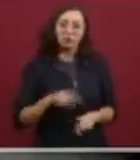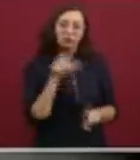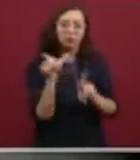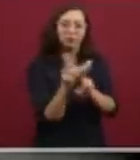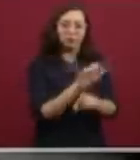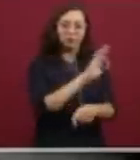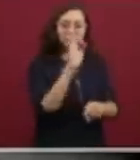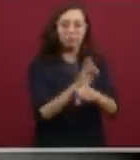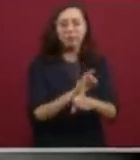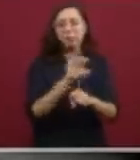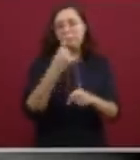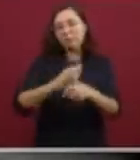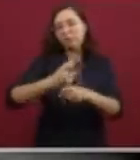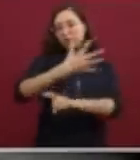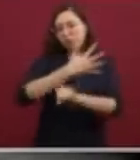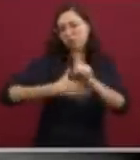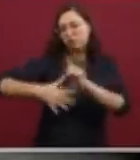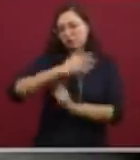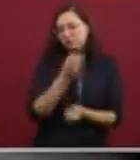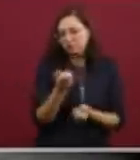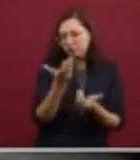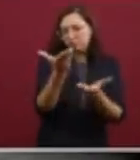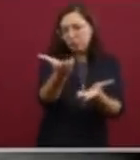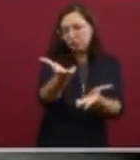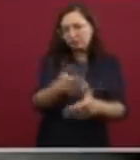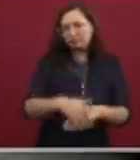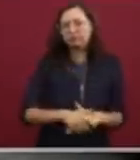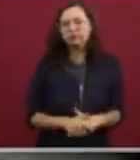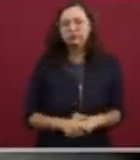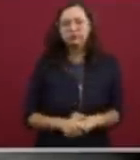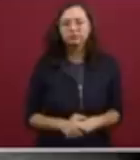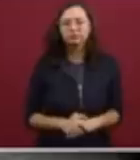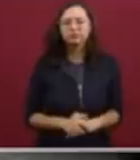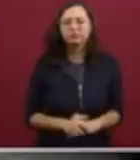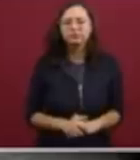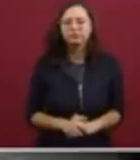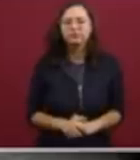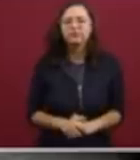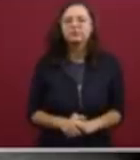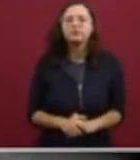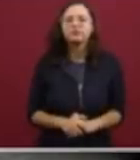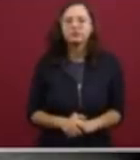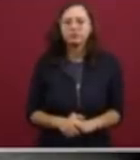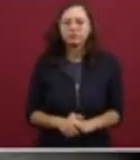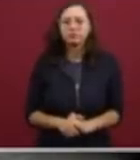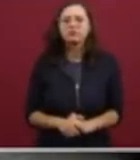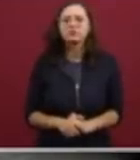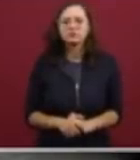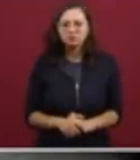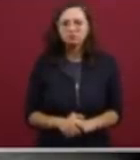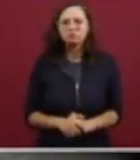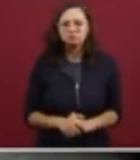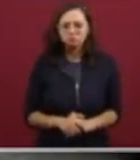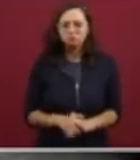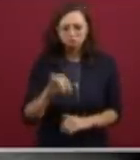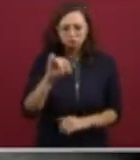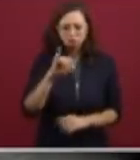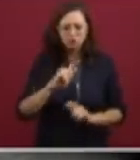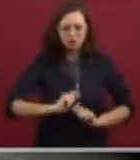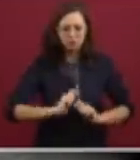el primer contexto, señor presidente. Bueno, pues sí, que Alejandro Encinas se